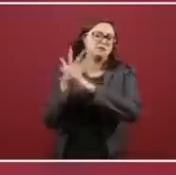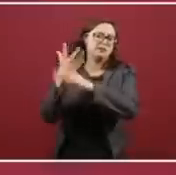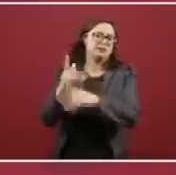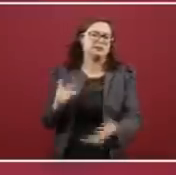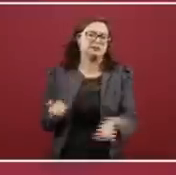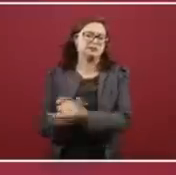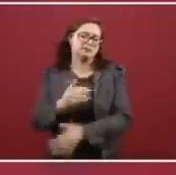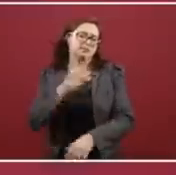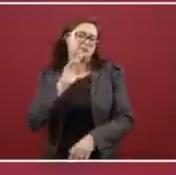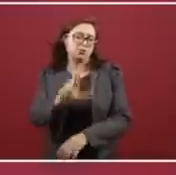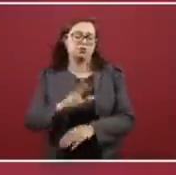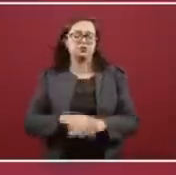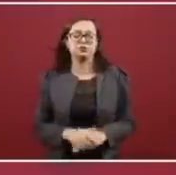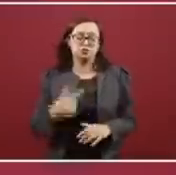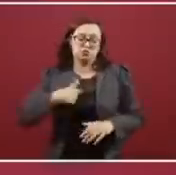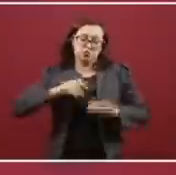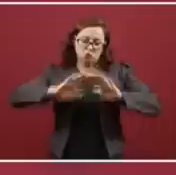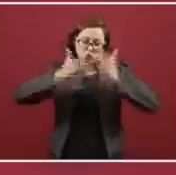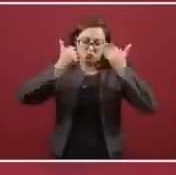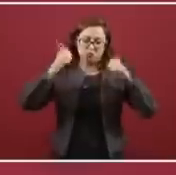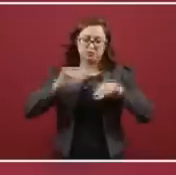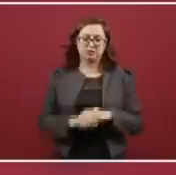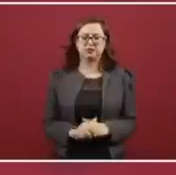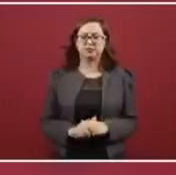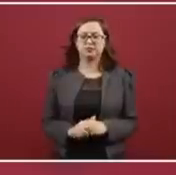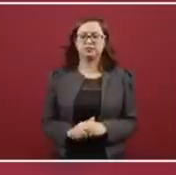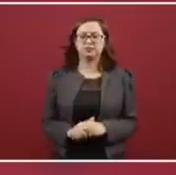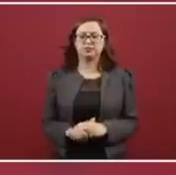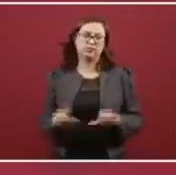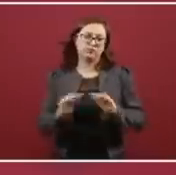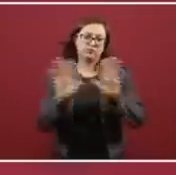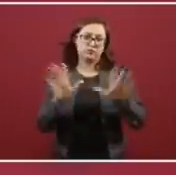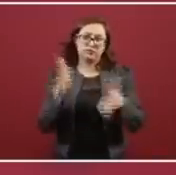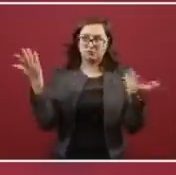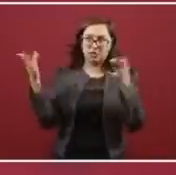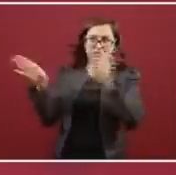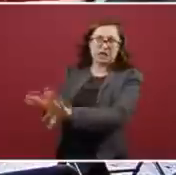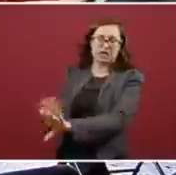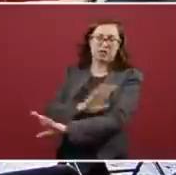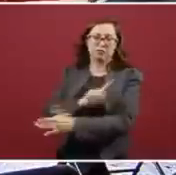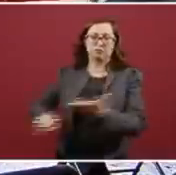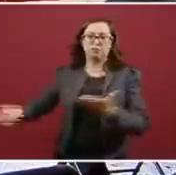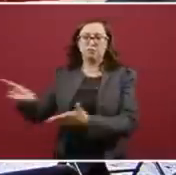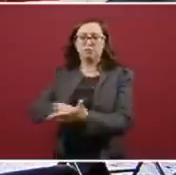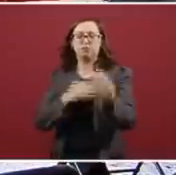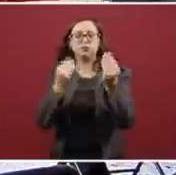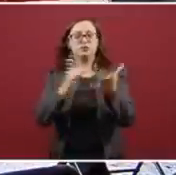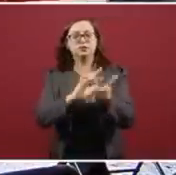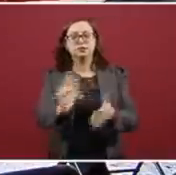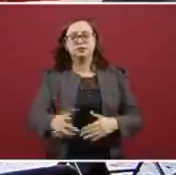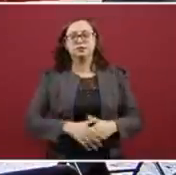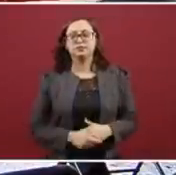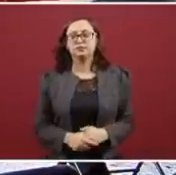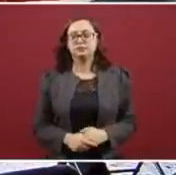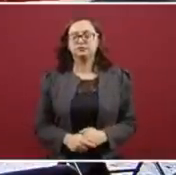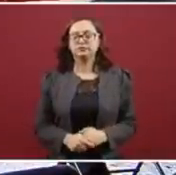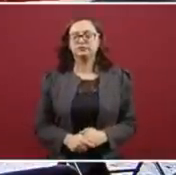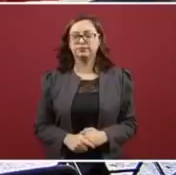determinar algo así lo que sabemos es el hecho obvio que no están operando muchas gracias